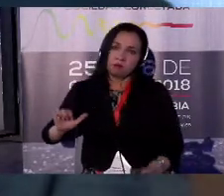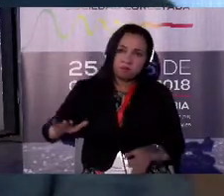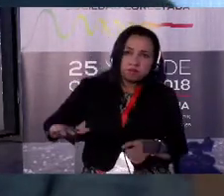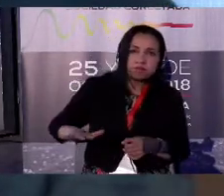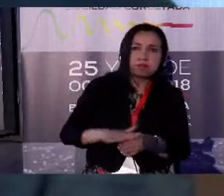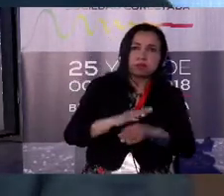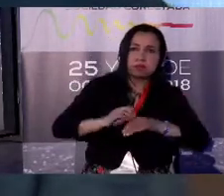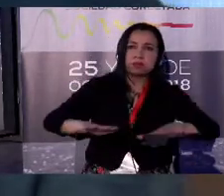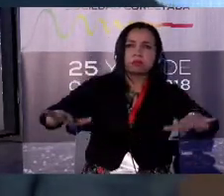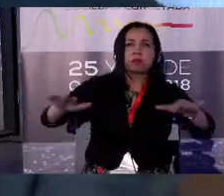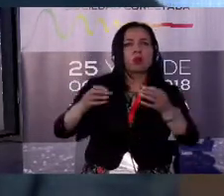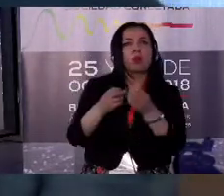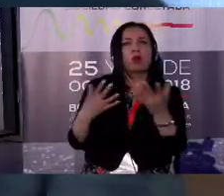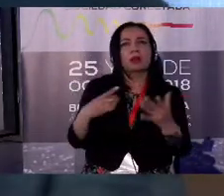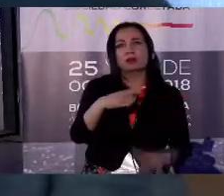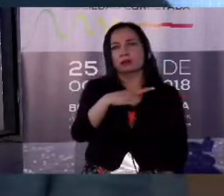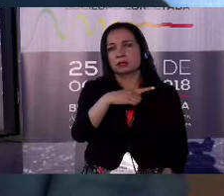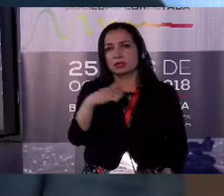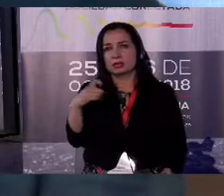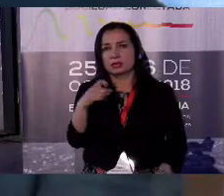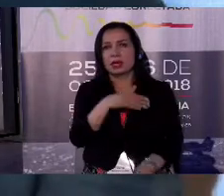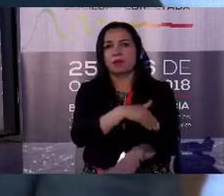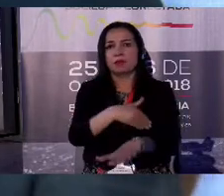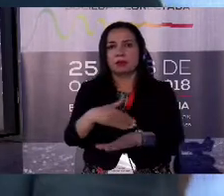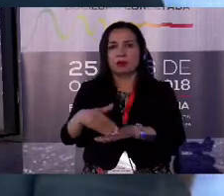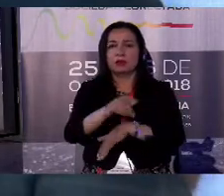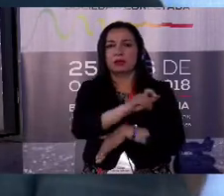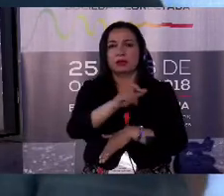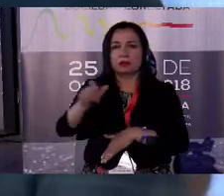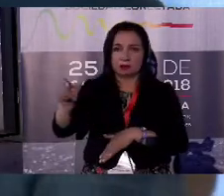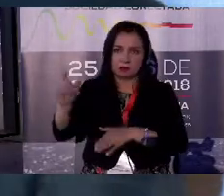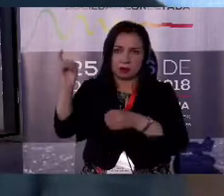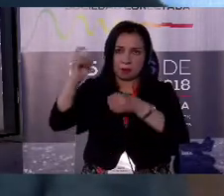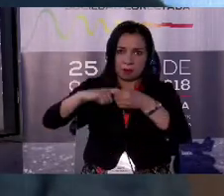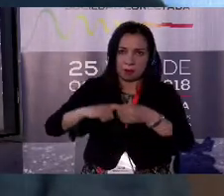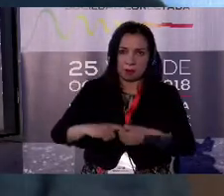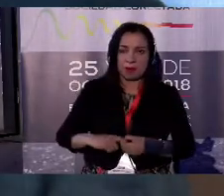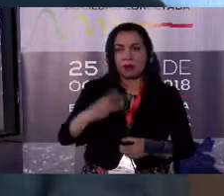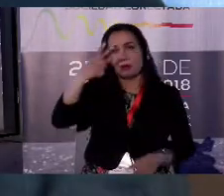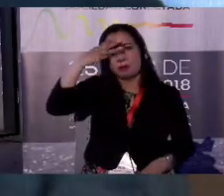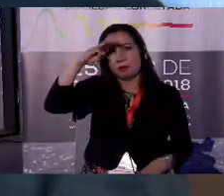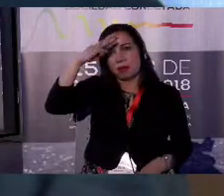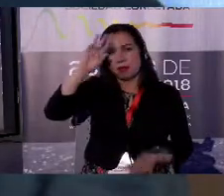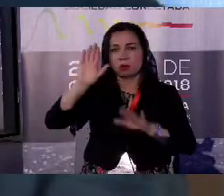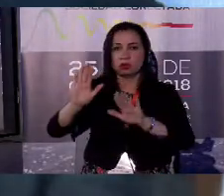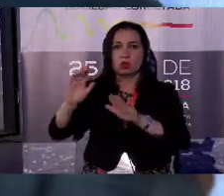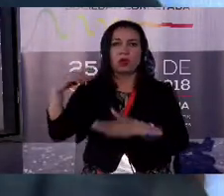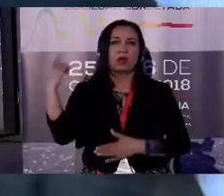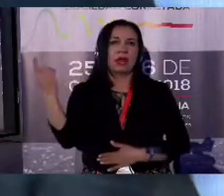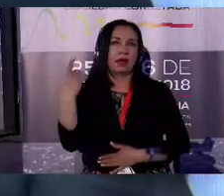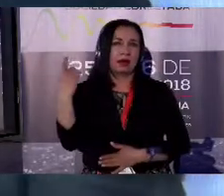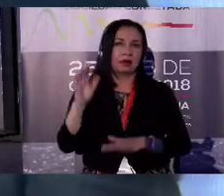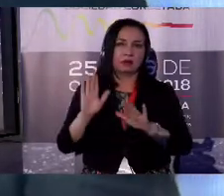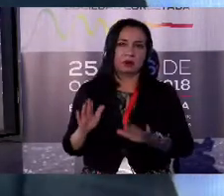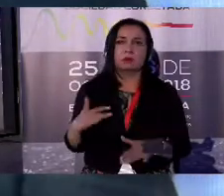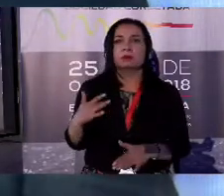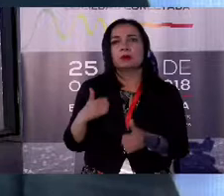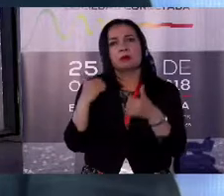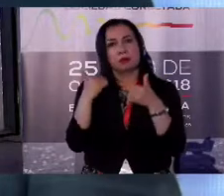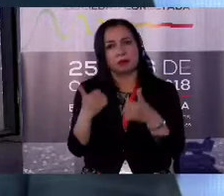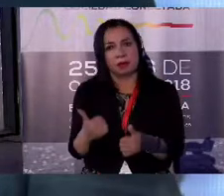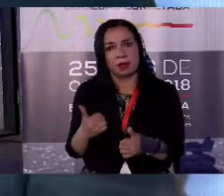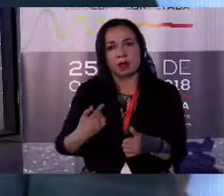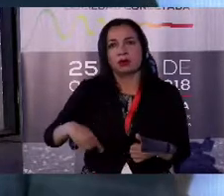de hasta 100 millones de consumidores en México. En general, nos sentimos muy bien con